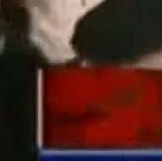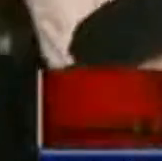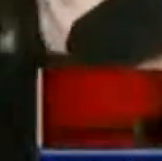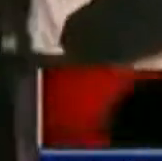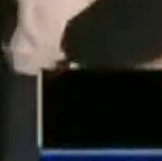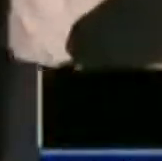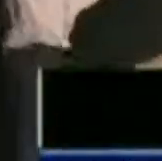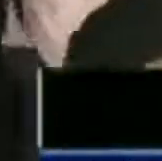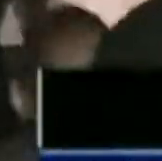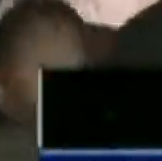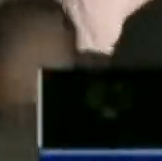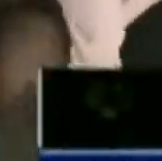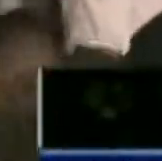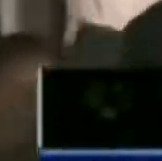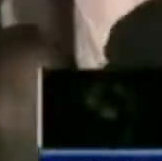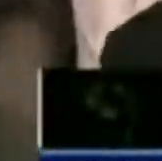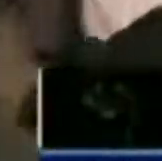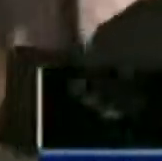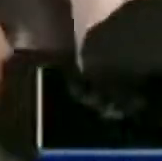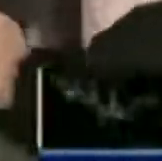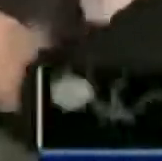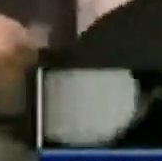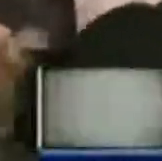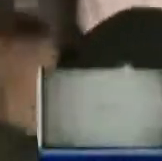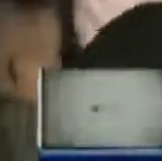que vamos por amor